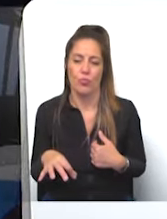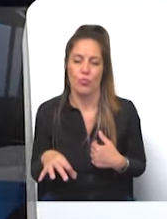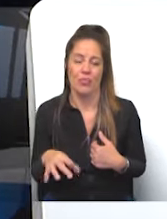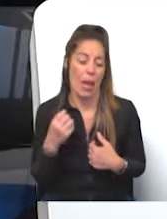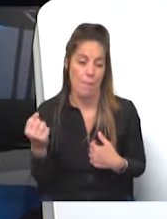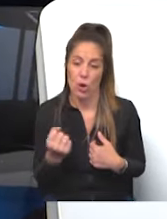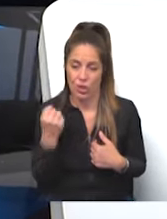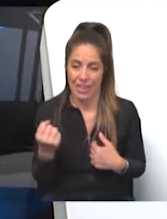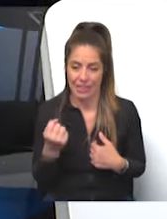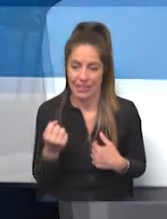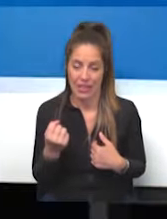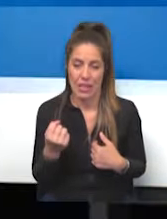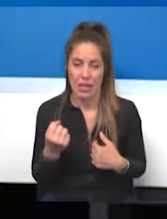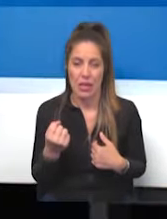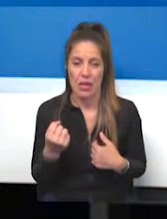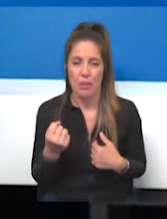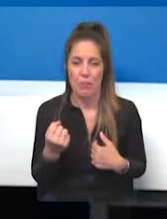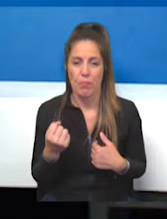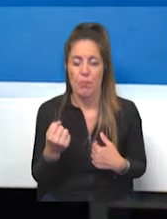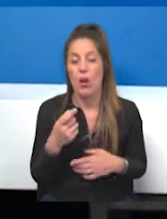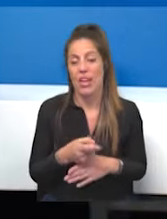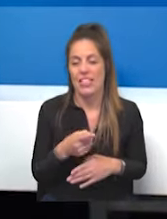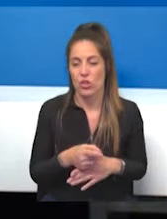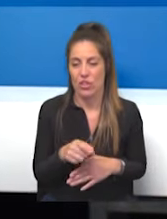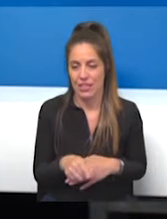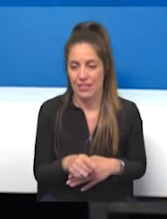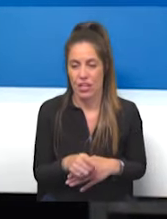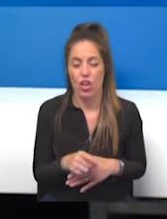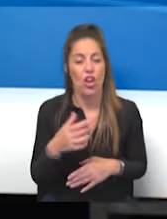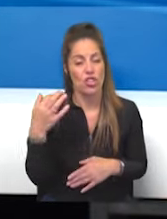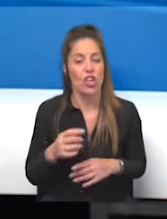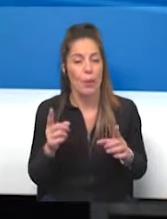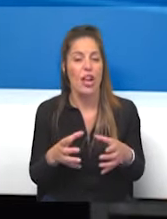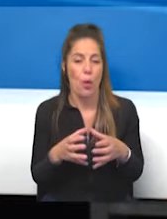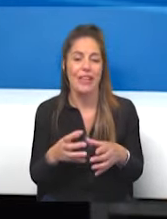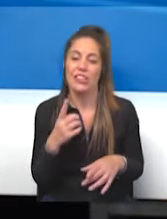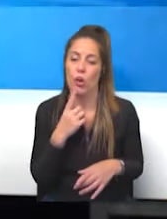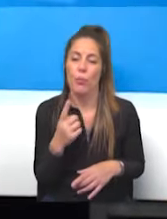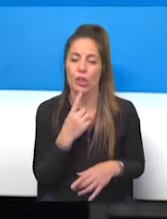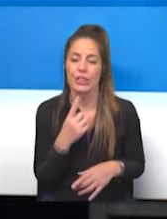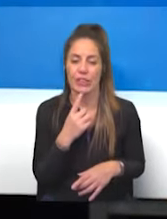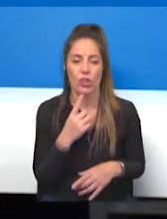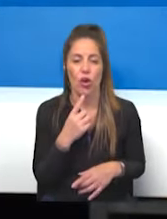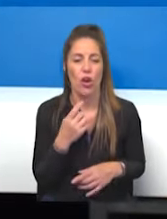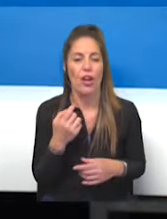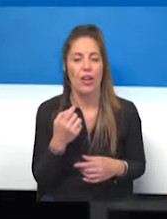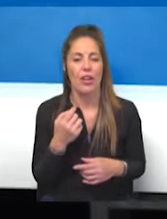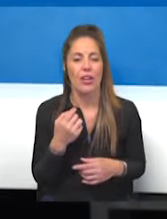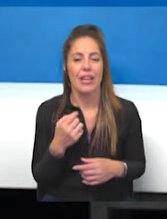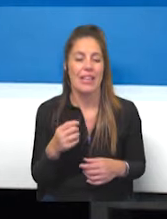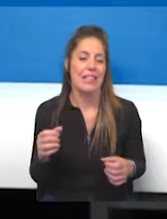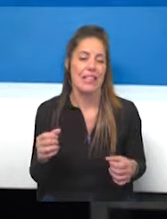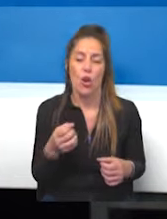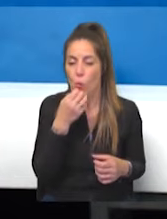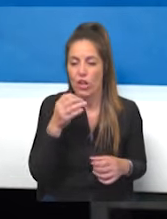me es importante como insumo para una determinación de ese tipo yo creo que también los los partidos políticos son parte del Gran activo que tiene